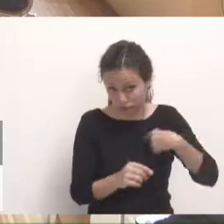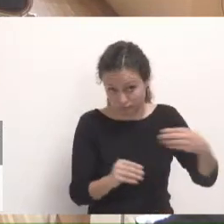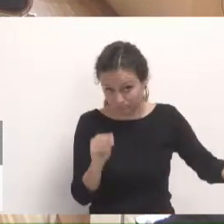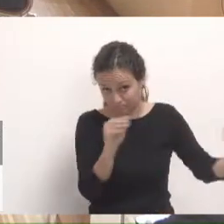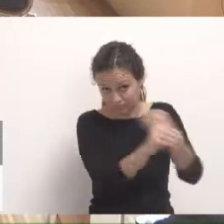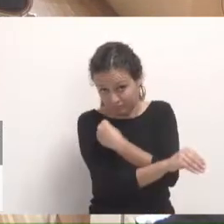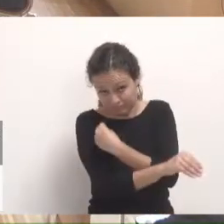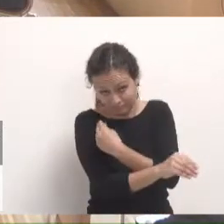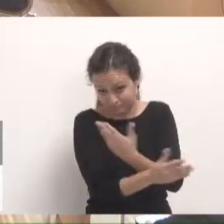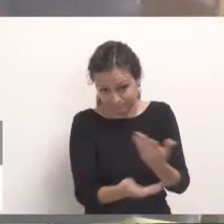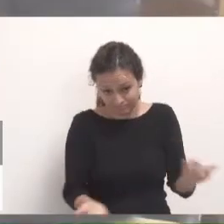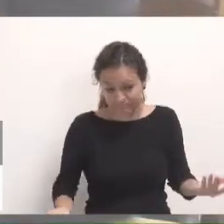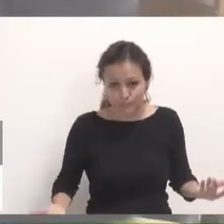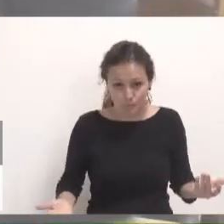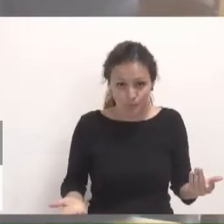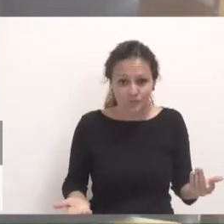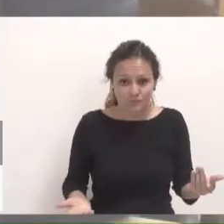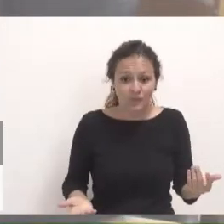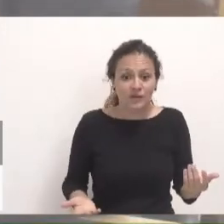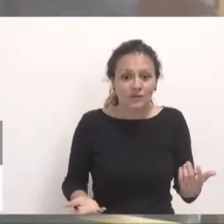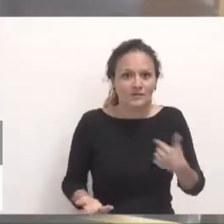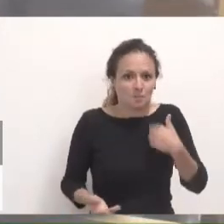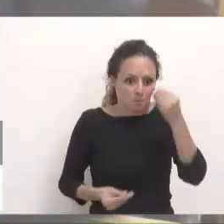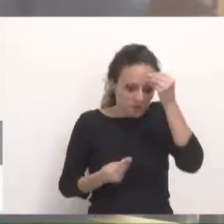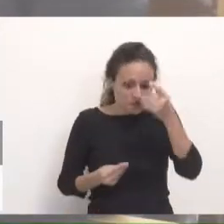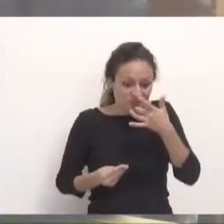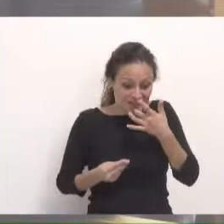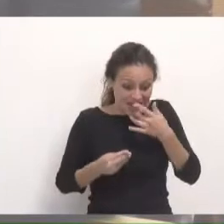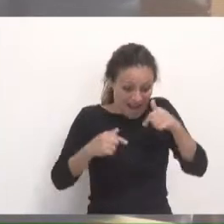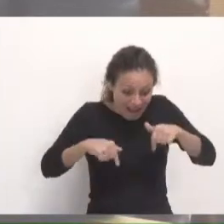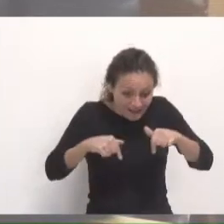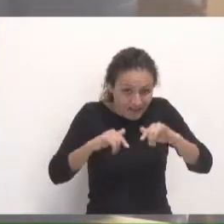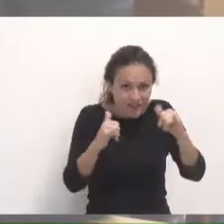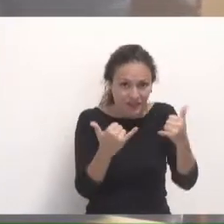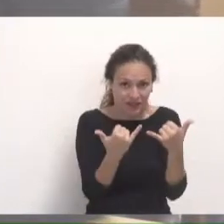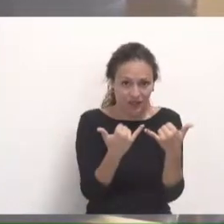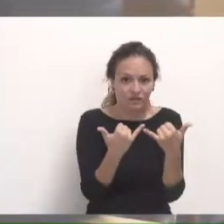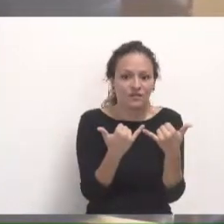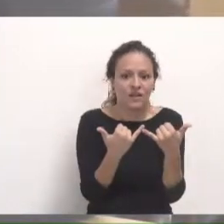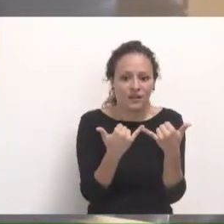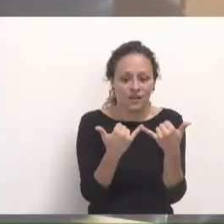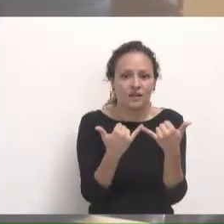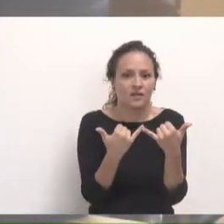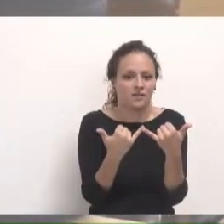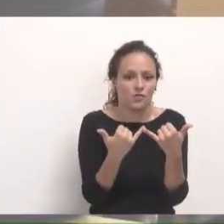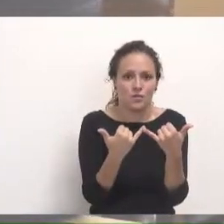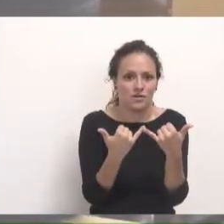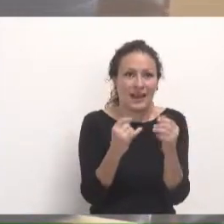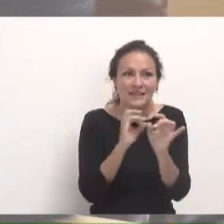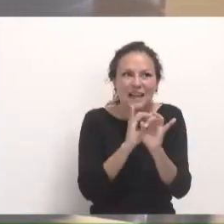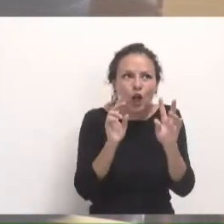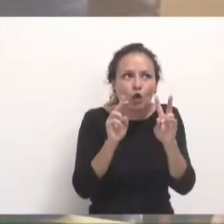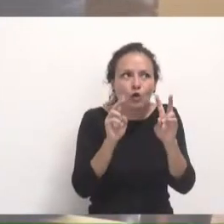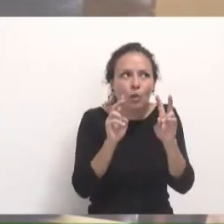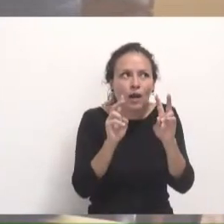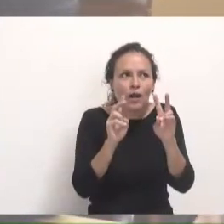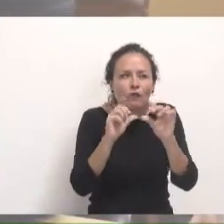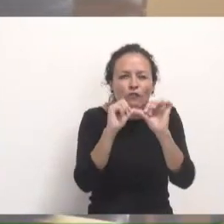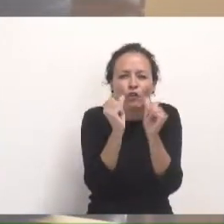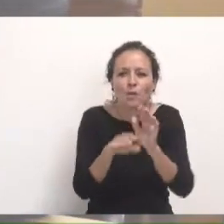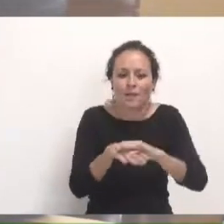de Fernando. Creo que si hay una infraestructura en la isla de Tenerife que impulsará la economía y